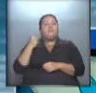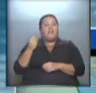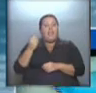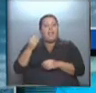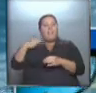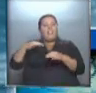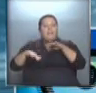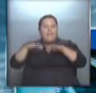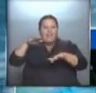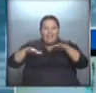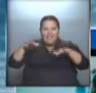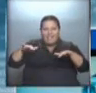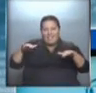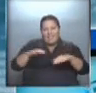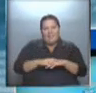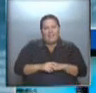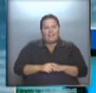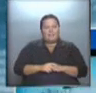era equilibrar un poquito más.